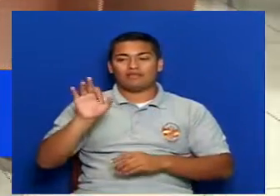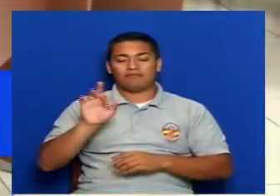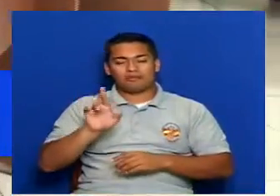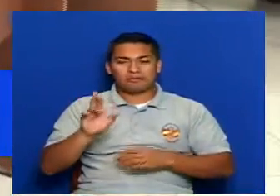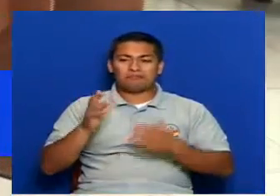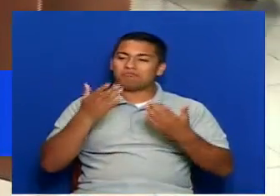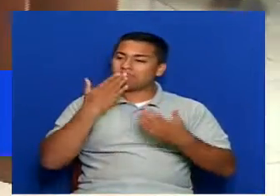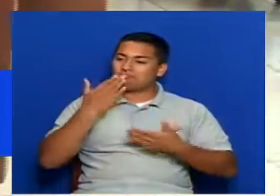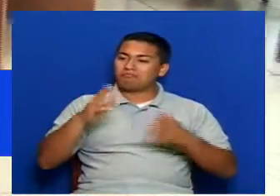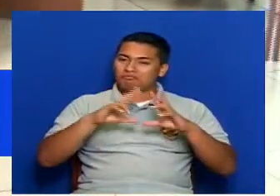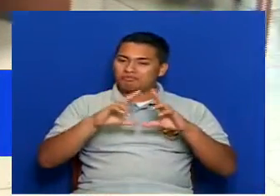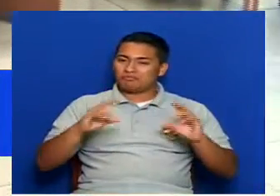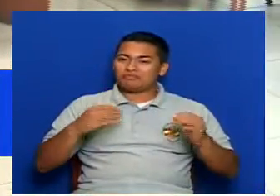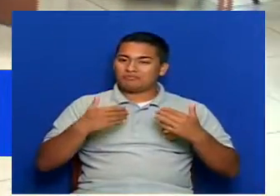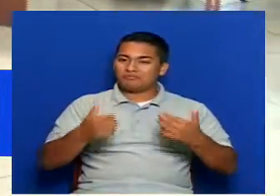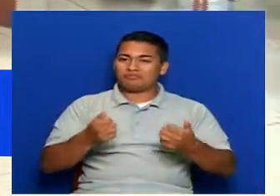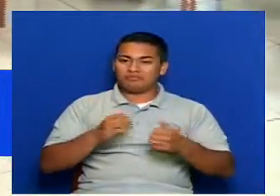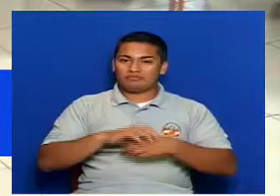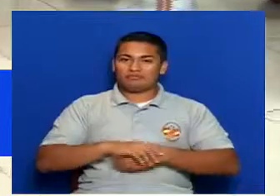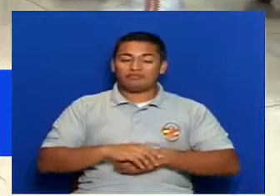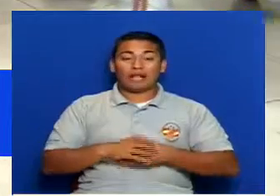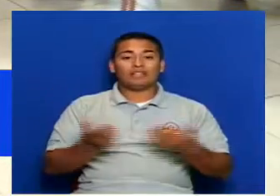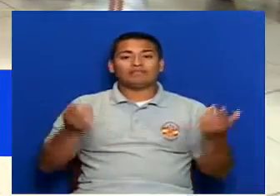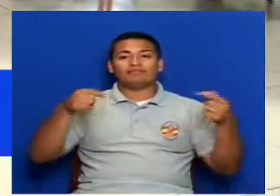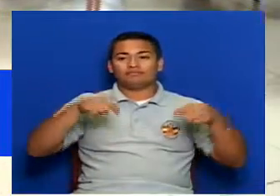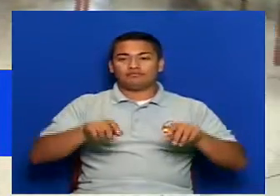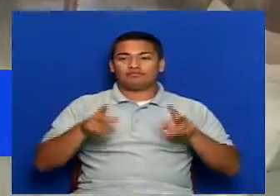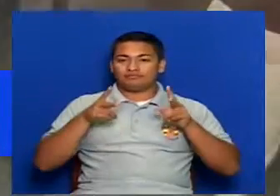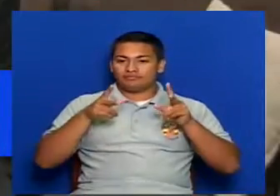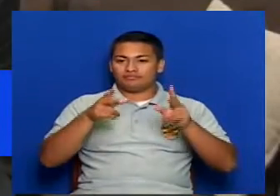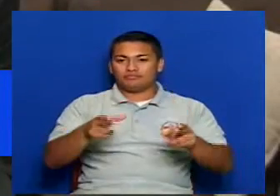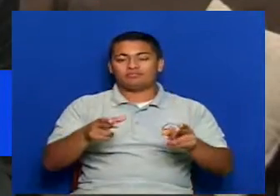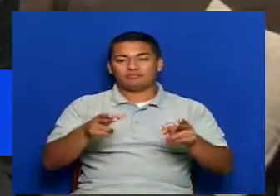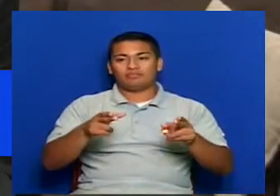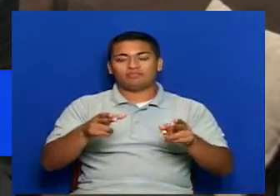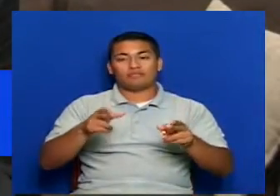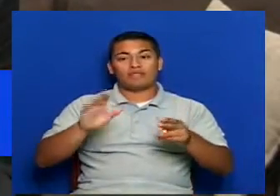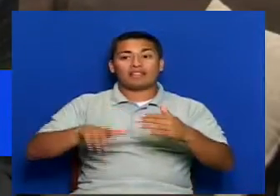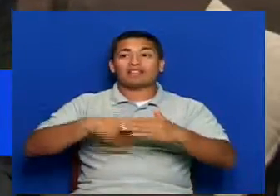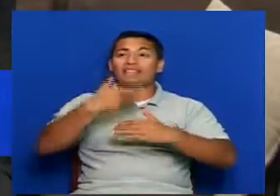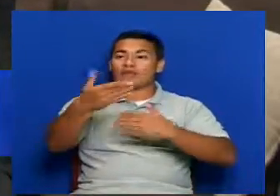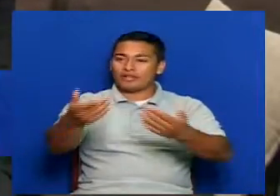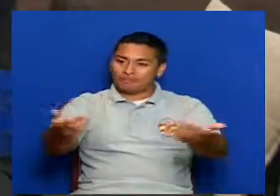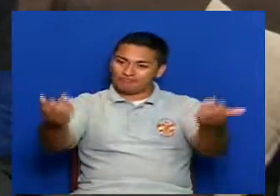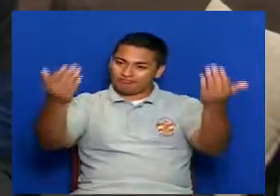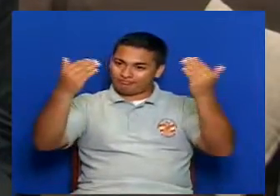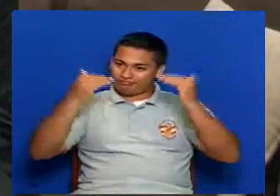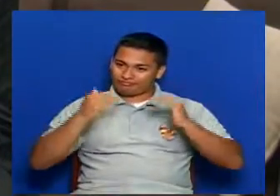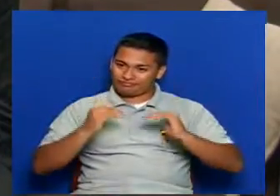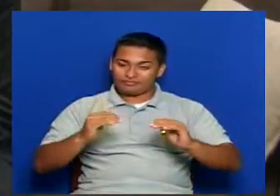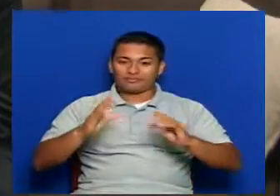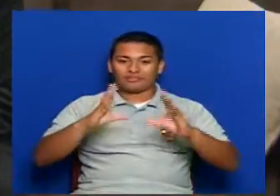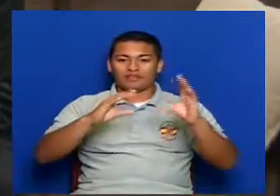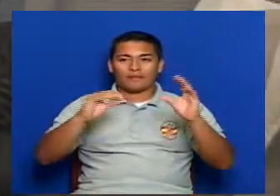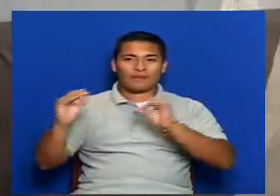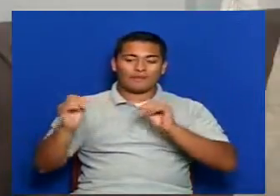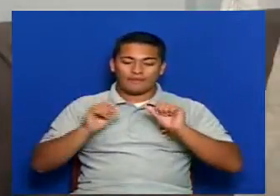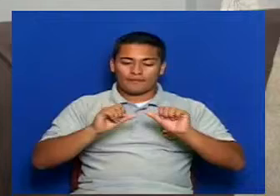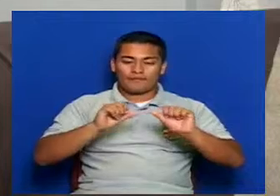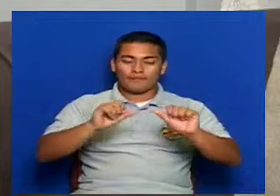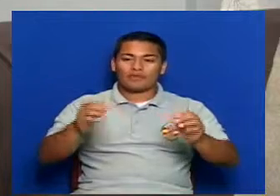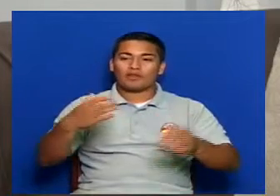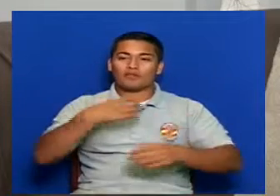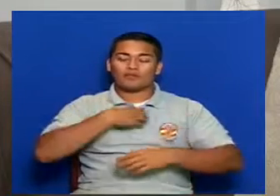sanas para el país en estos momentos tenemos que hacer un corte pero al regresar continuaremos conversando sobre las